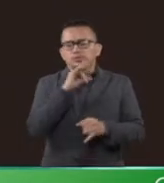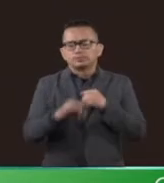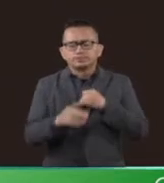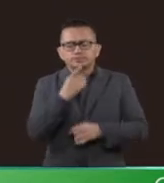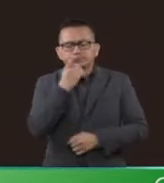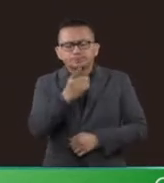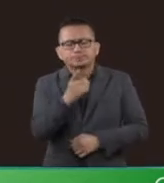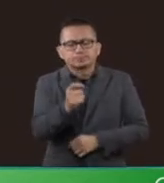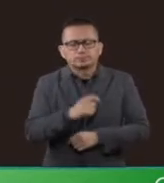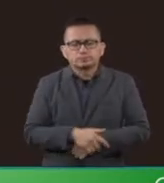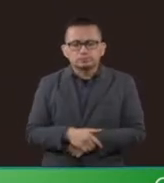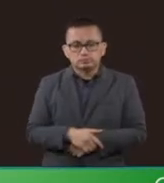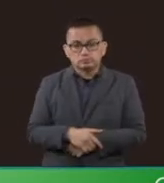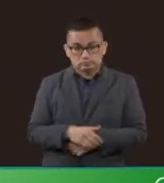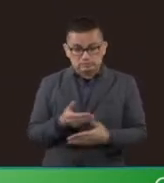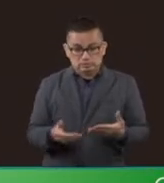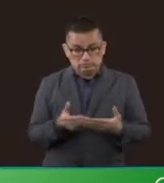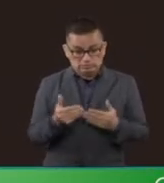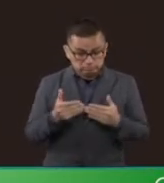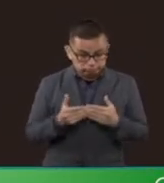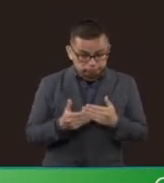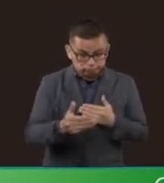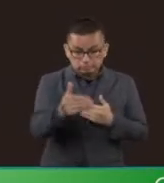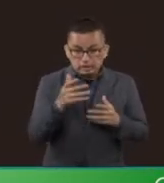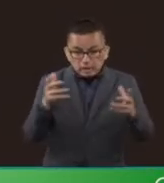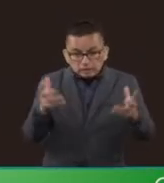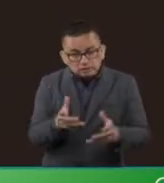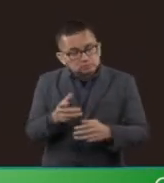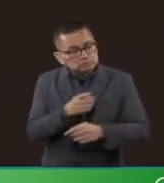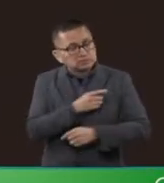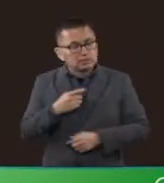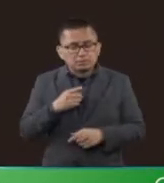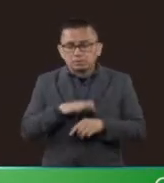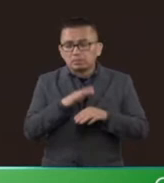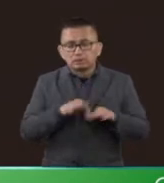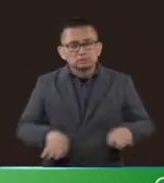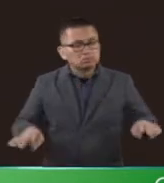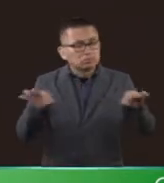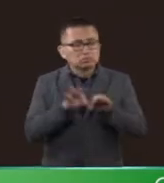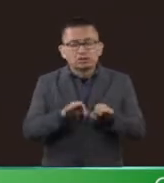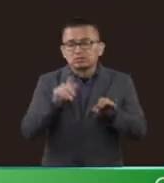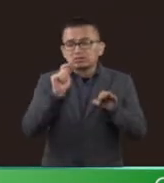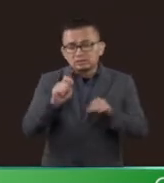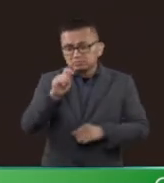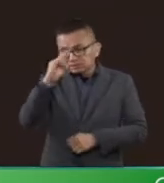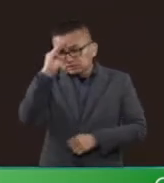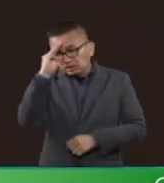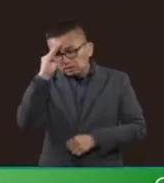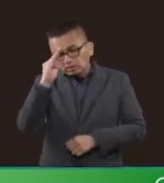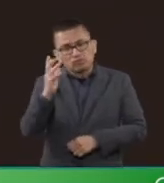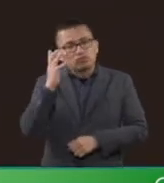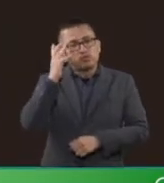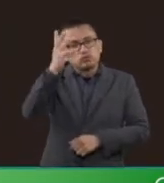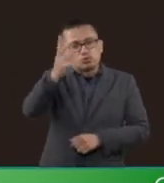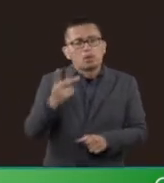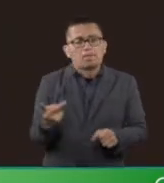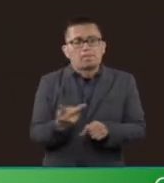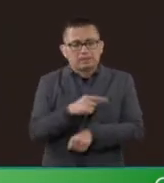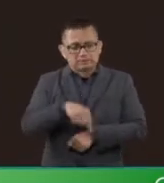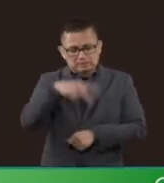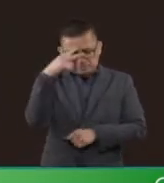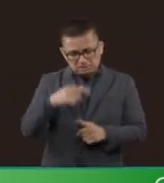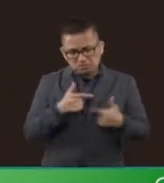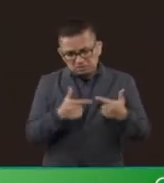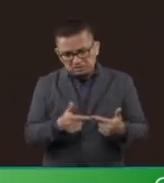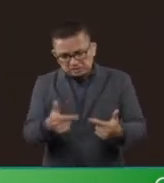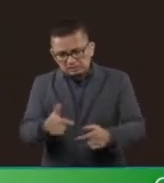en los próximos días hagamos siempre sea pensando en nuestras próximas generaciones y que sean nuestros hijos